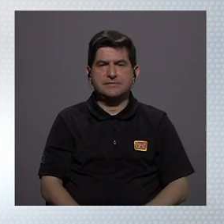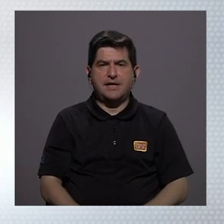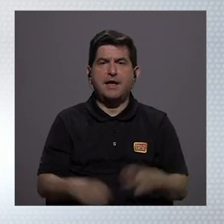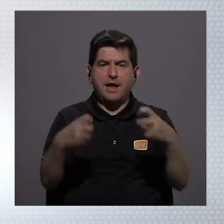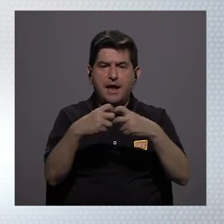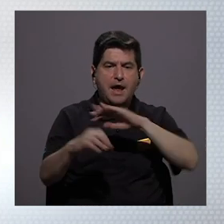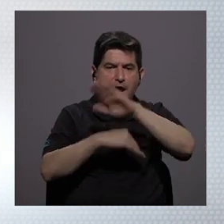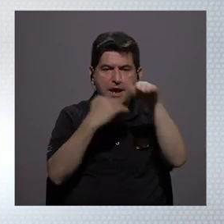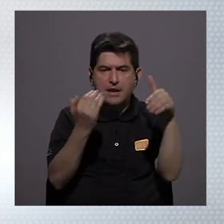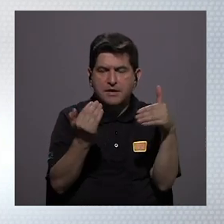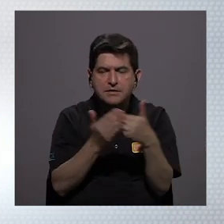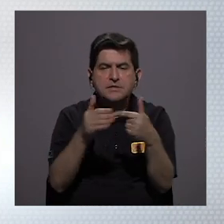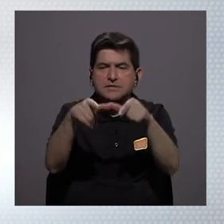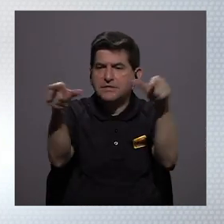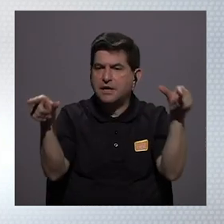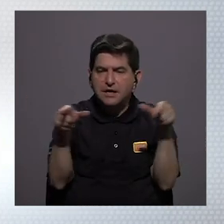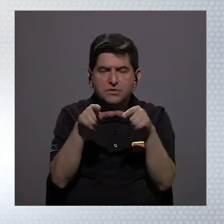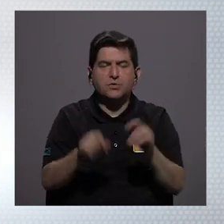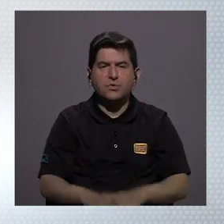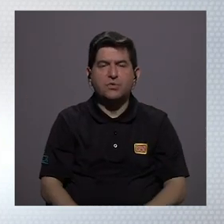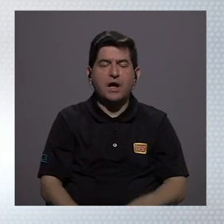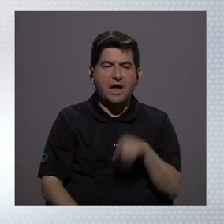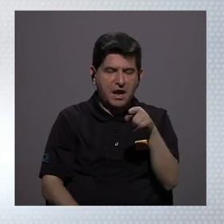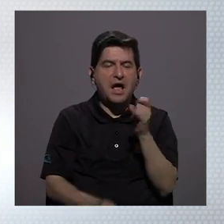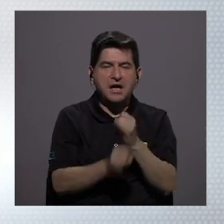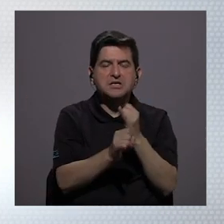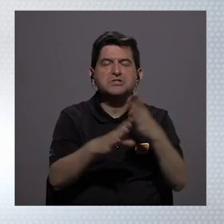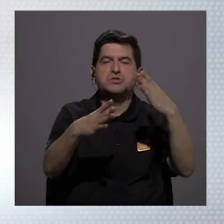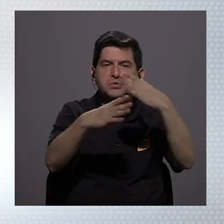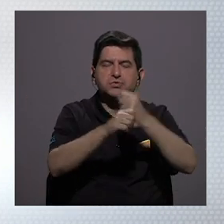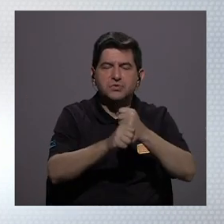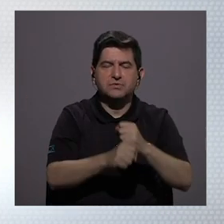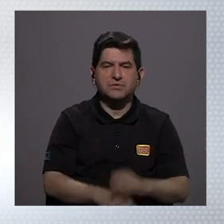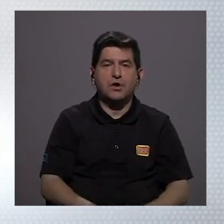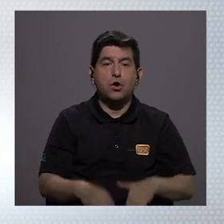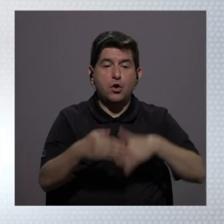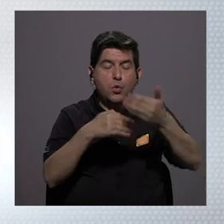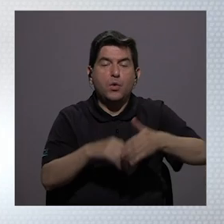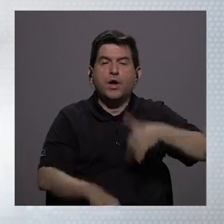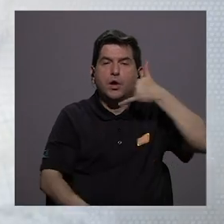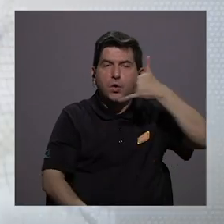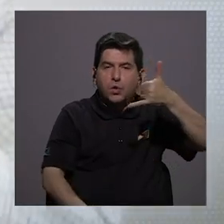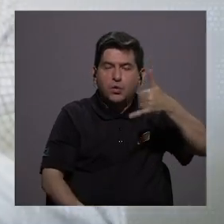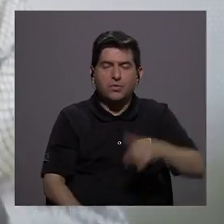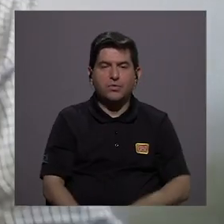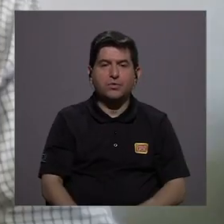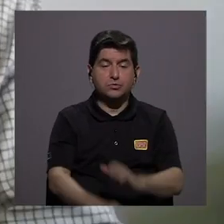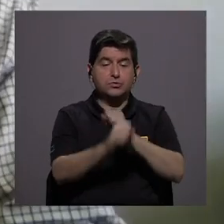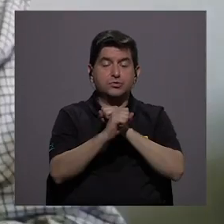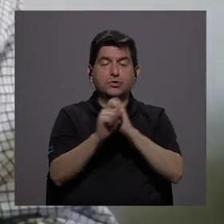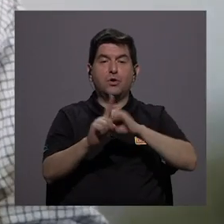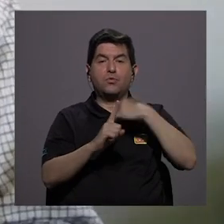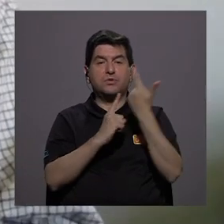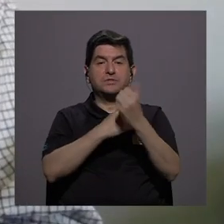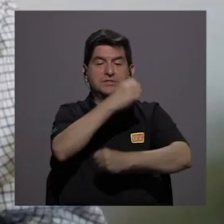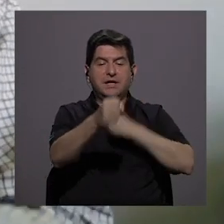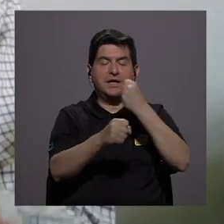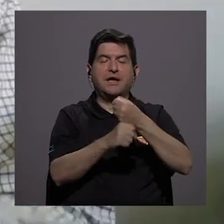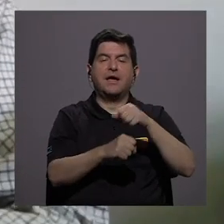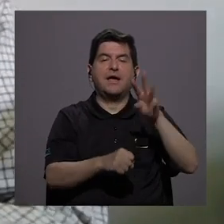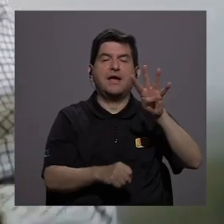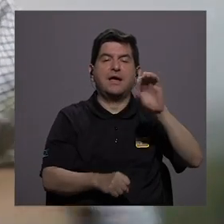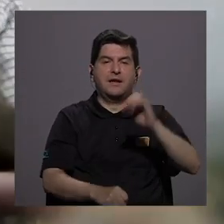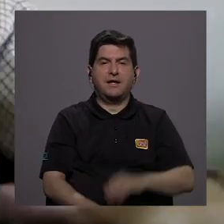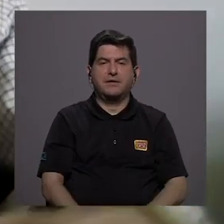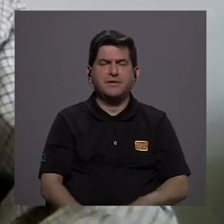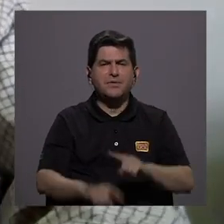llevar electricidad a todas las carreras, hagamos una institución para poder llevar esa electricidad. Y después la telefonía. Y necesitamos una seguridad social en los 40s. Don Francisco,